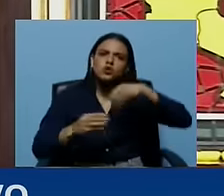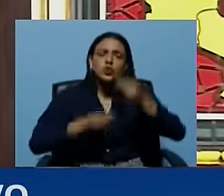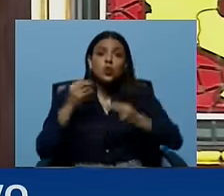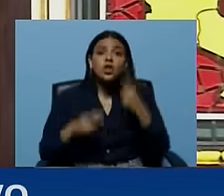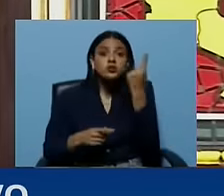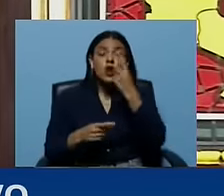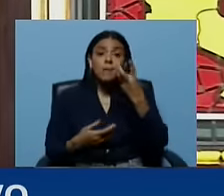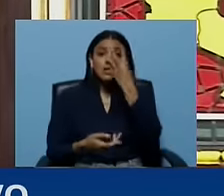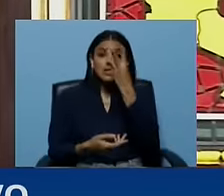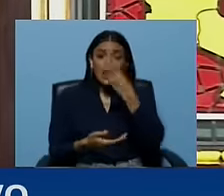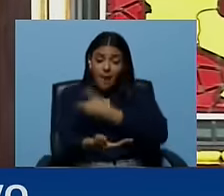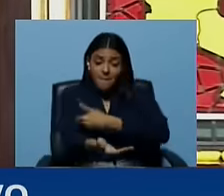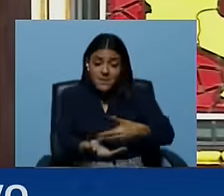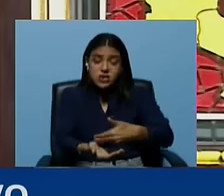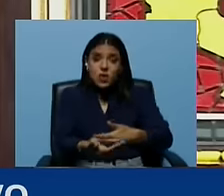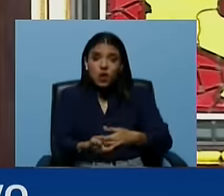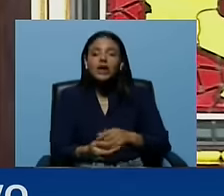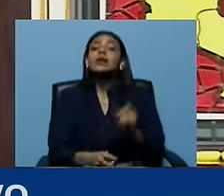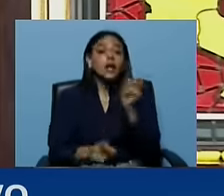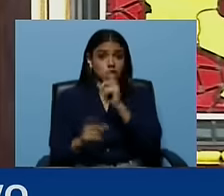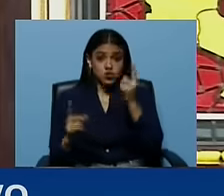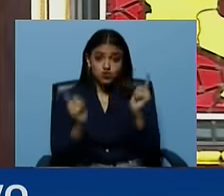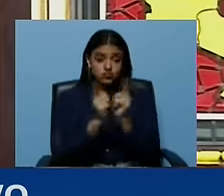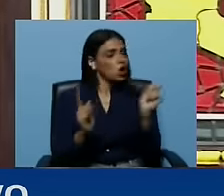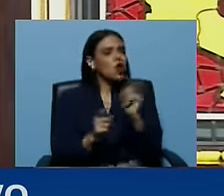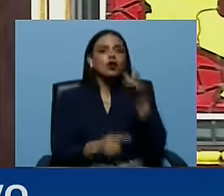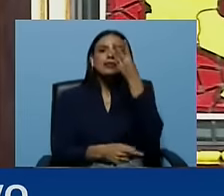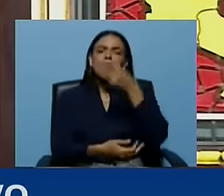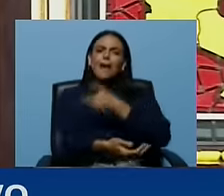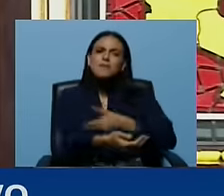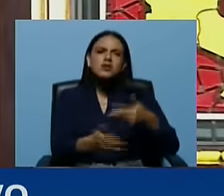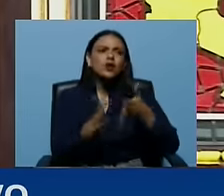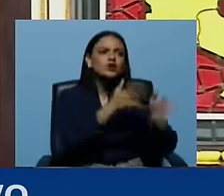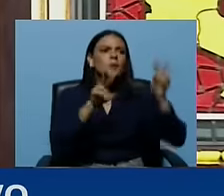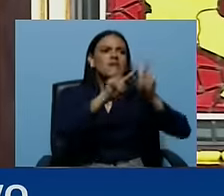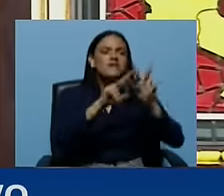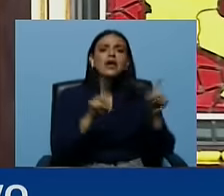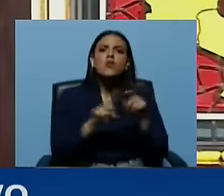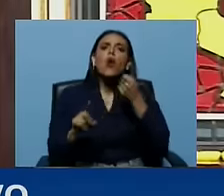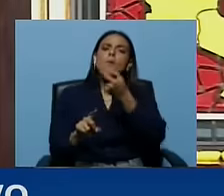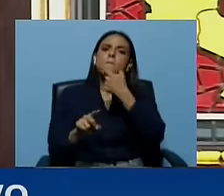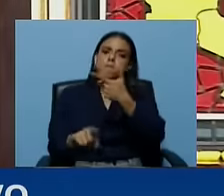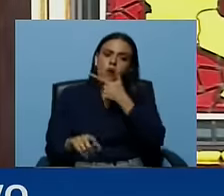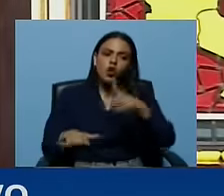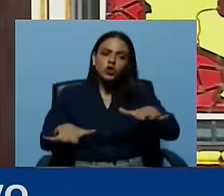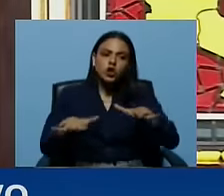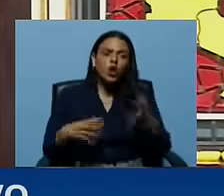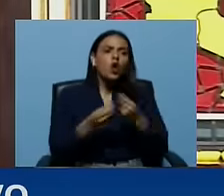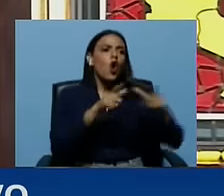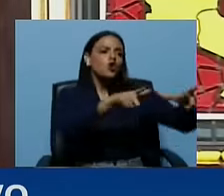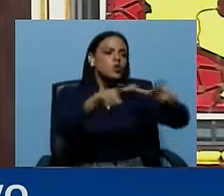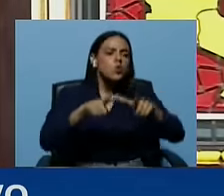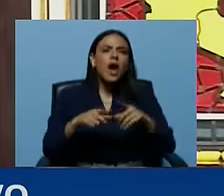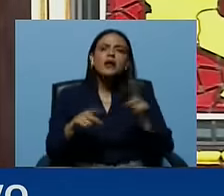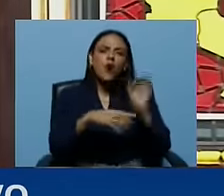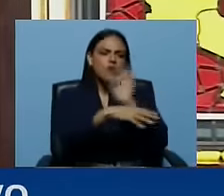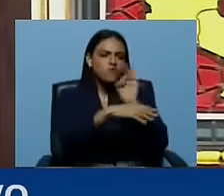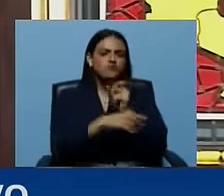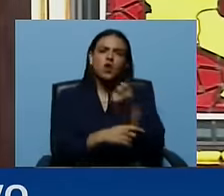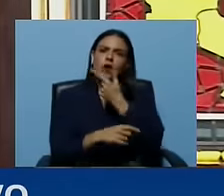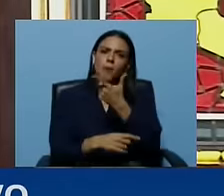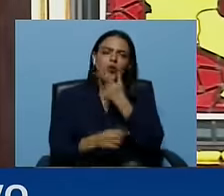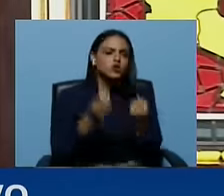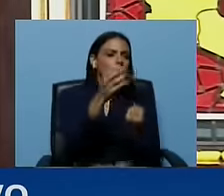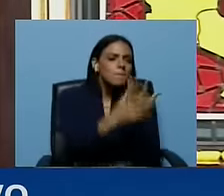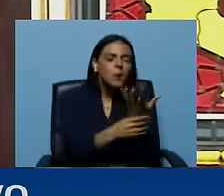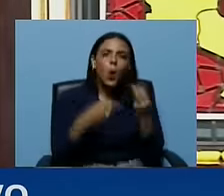3 millones, sino 3 millones bellas. 3 millones de viviendas bellas en un hábitat más bello, funcional y